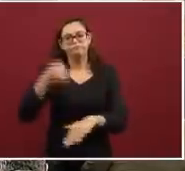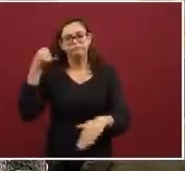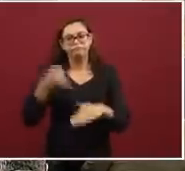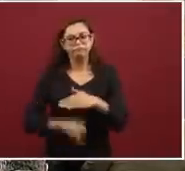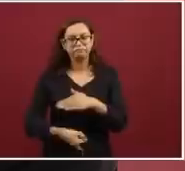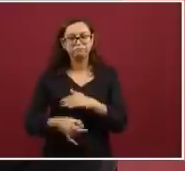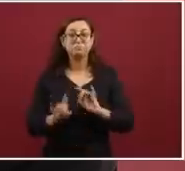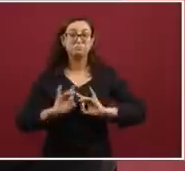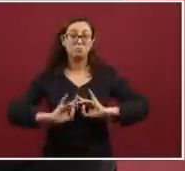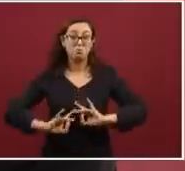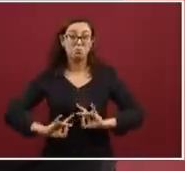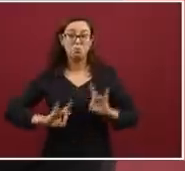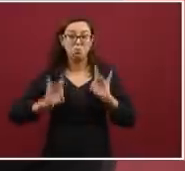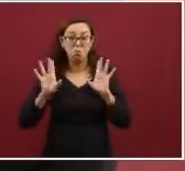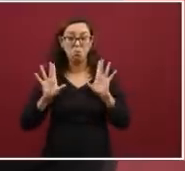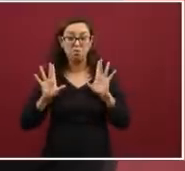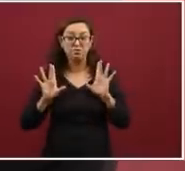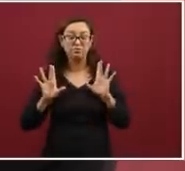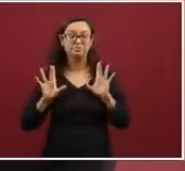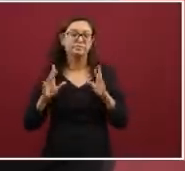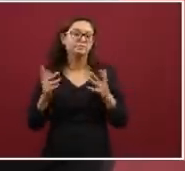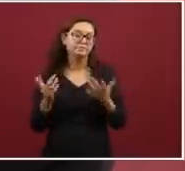prevenir y